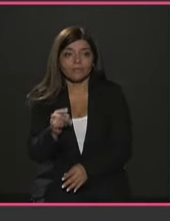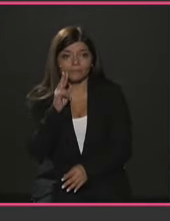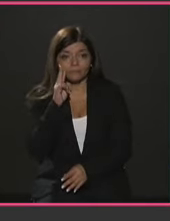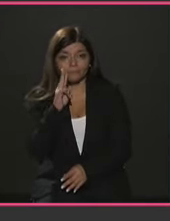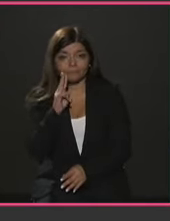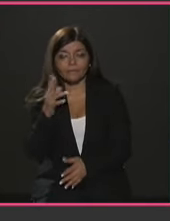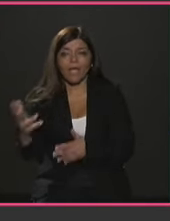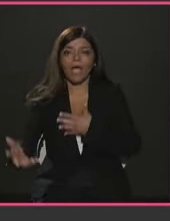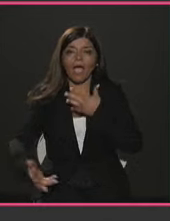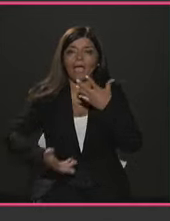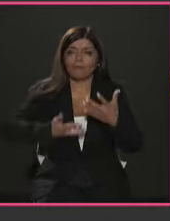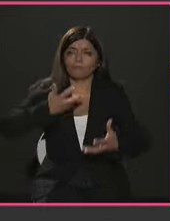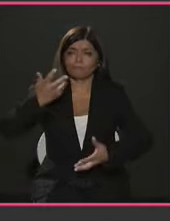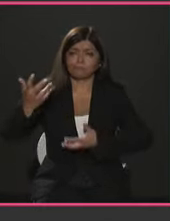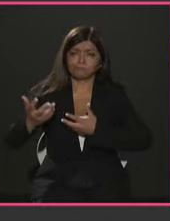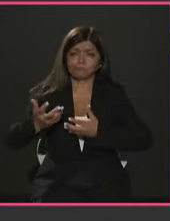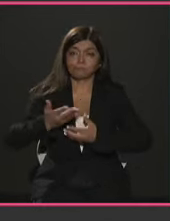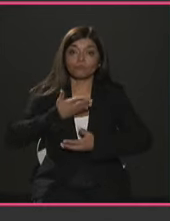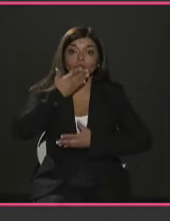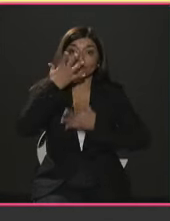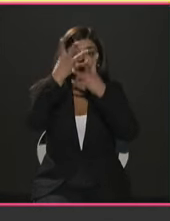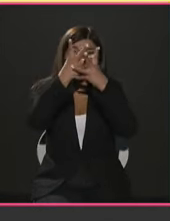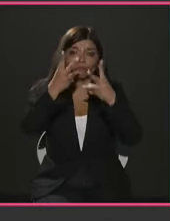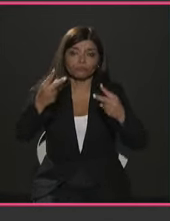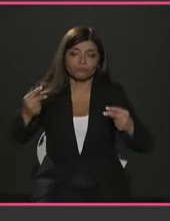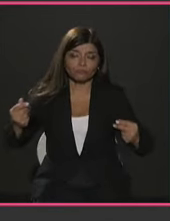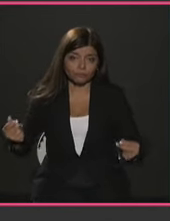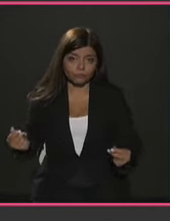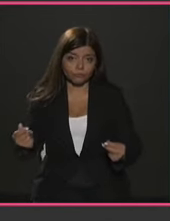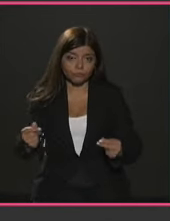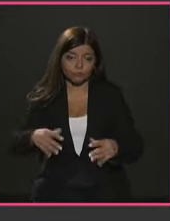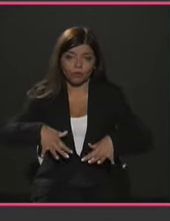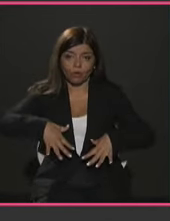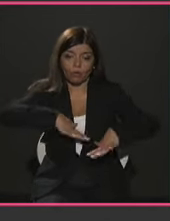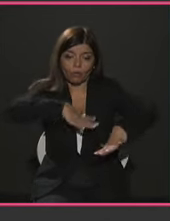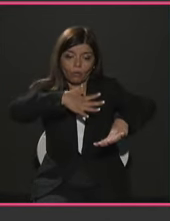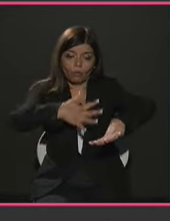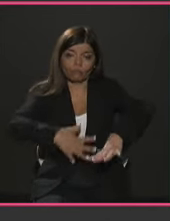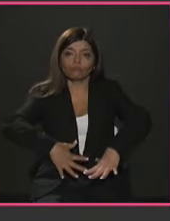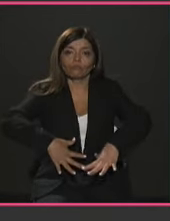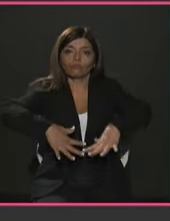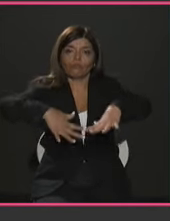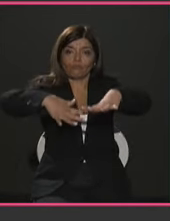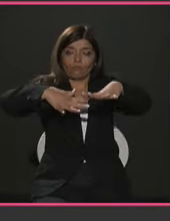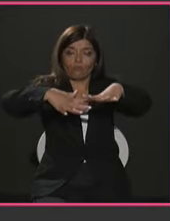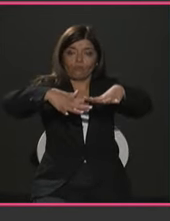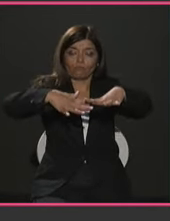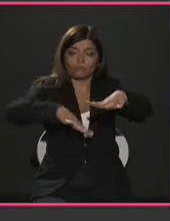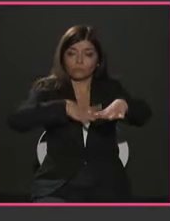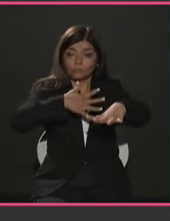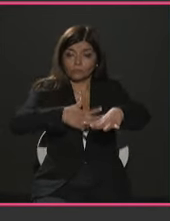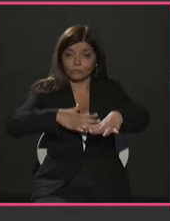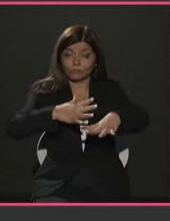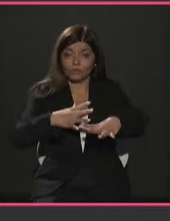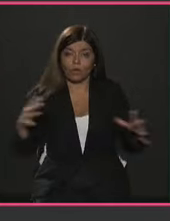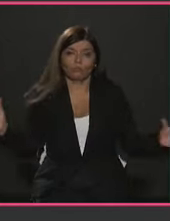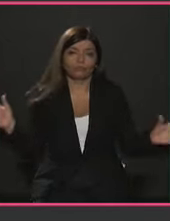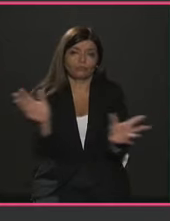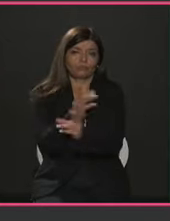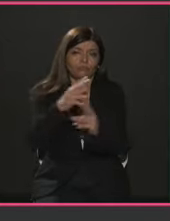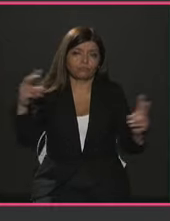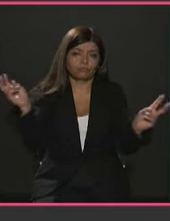incendios glaciales que se están derritiendo aumenta el nivel del mar super